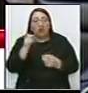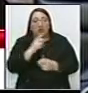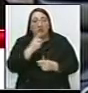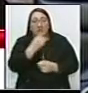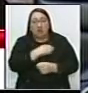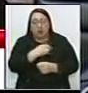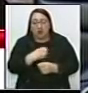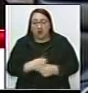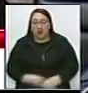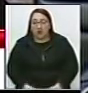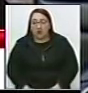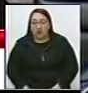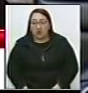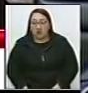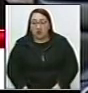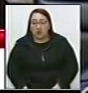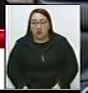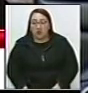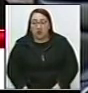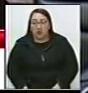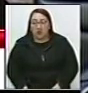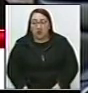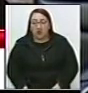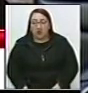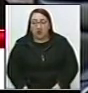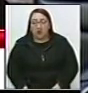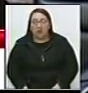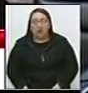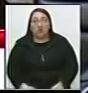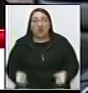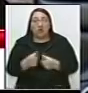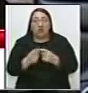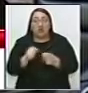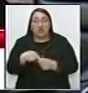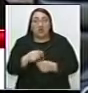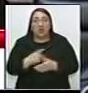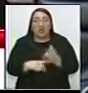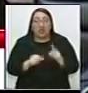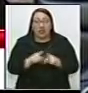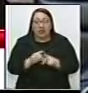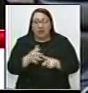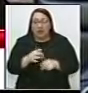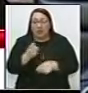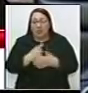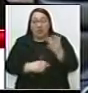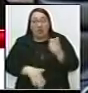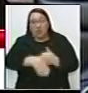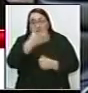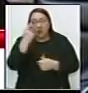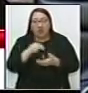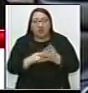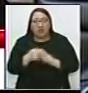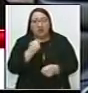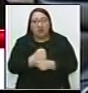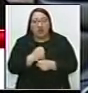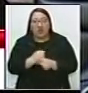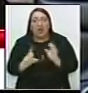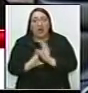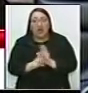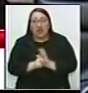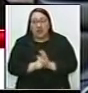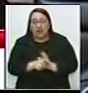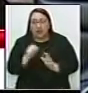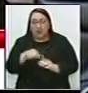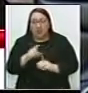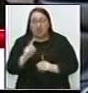Premier. A este Premier que además es congresista, a este Premier que parece que ha olvidado lo que es el trabajo legislativo,